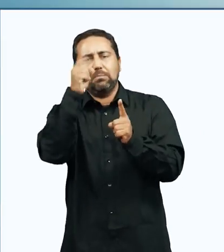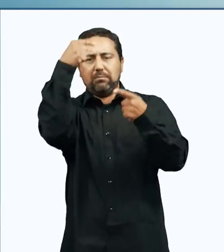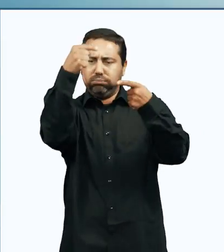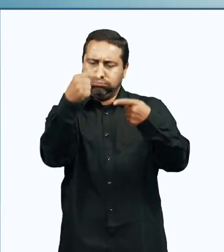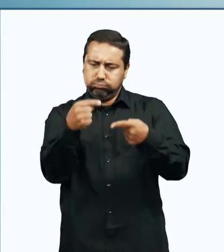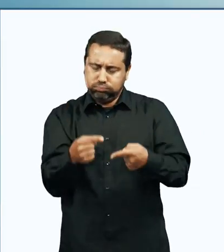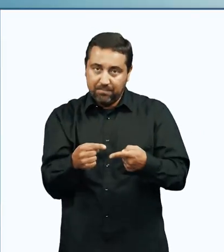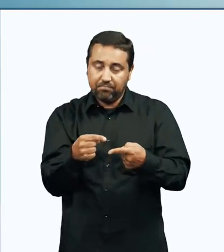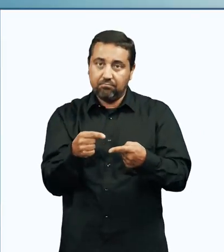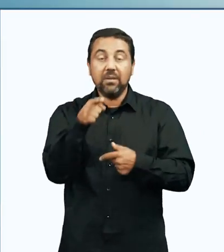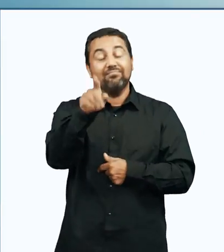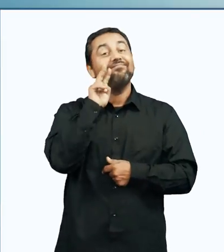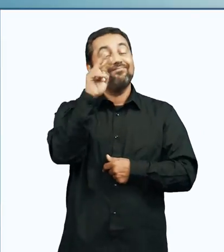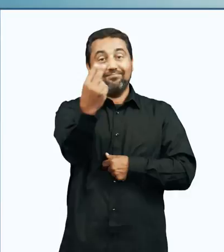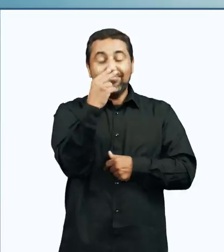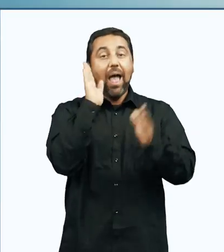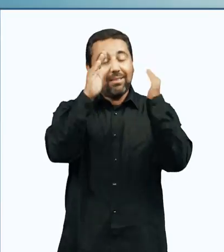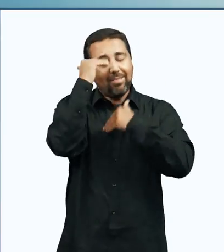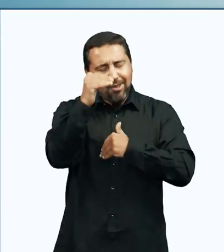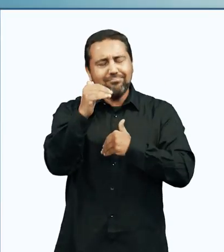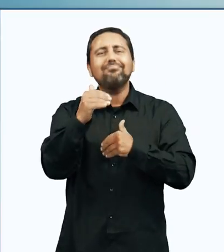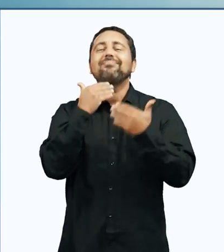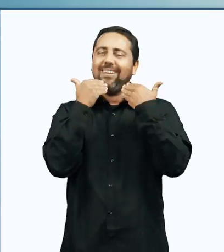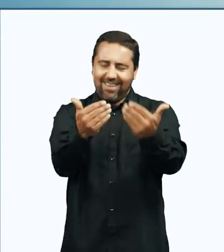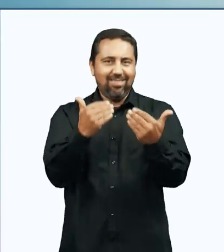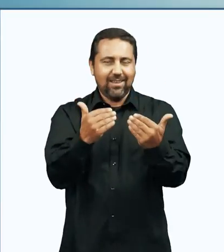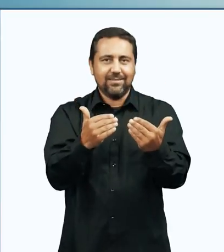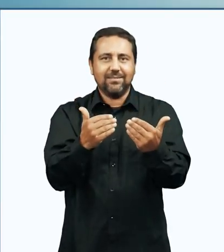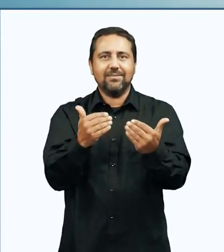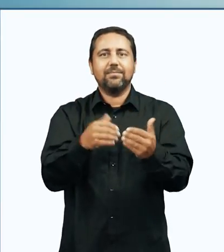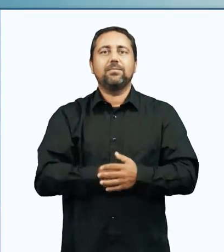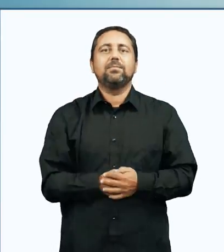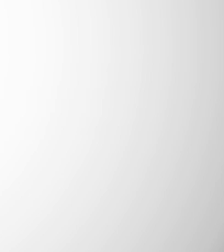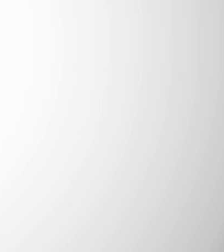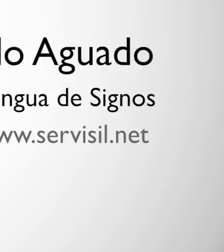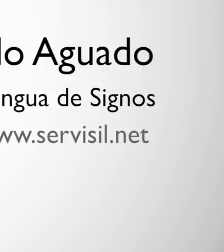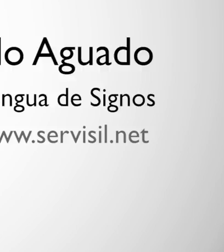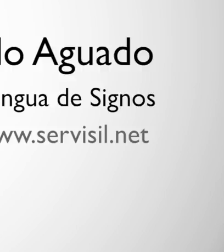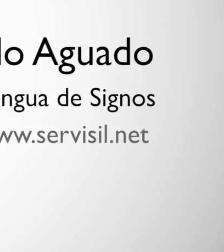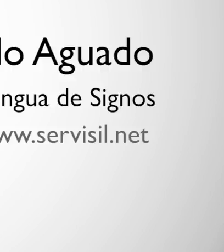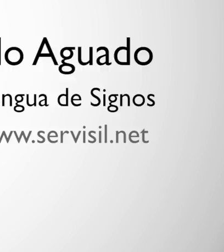aparece una relación de las dudas más frecuentes gracias por tu atención y ánimo con la materia